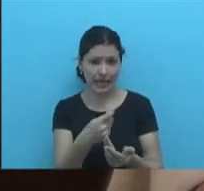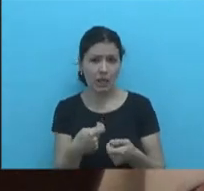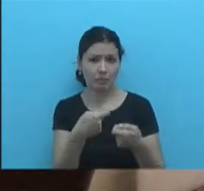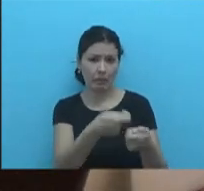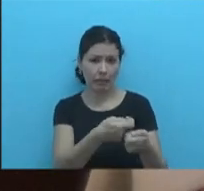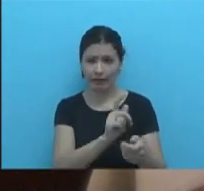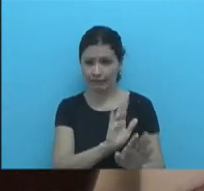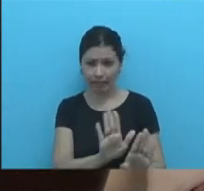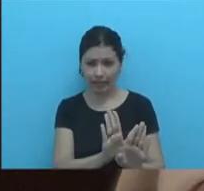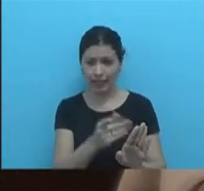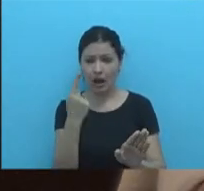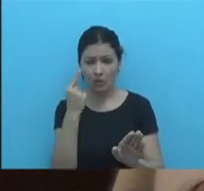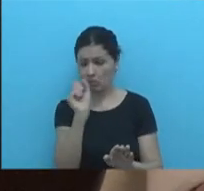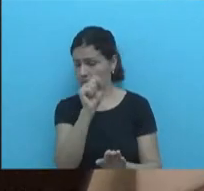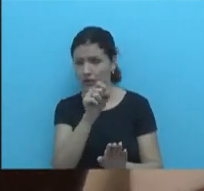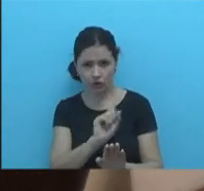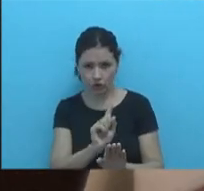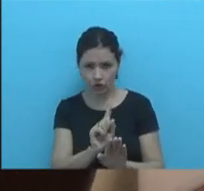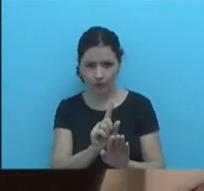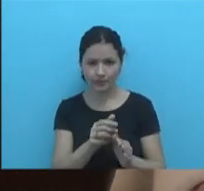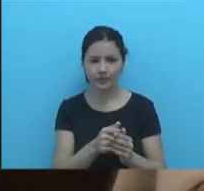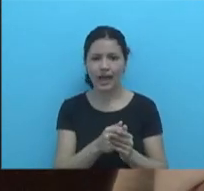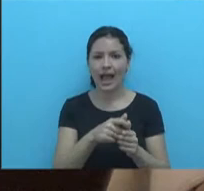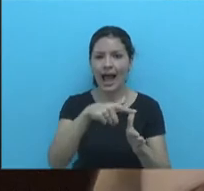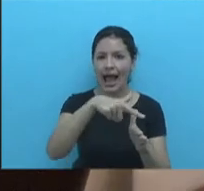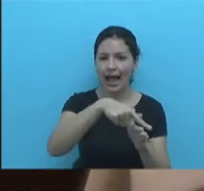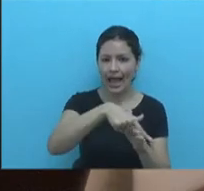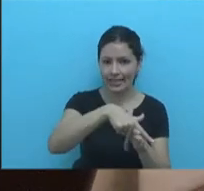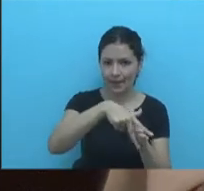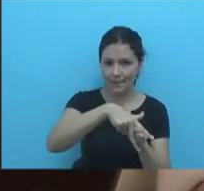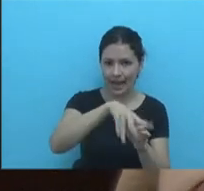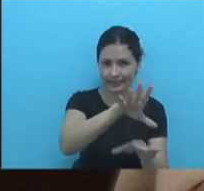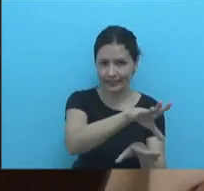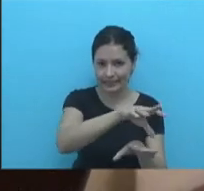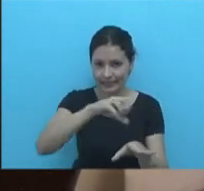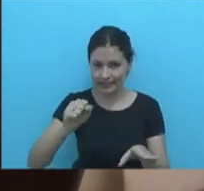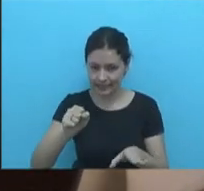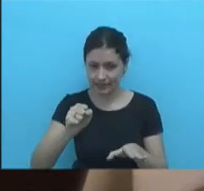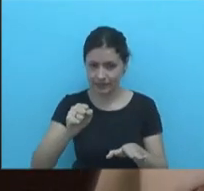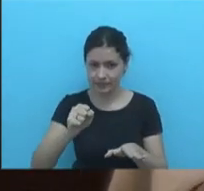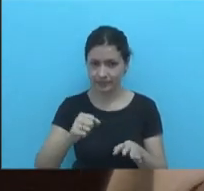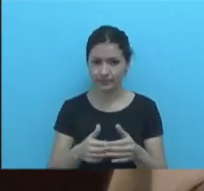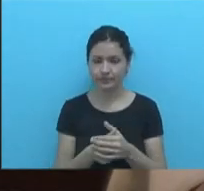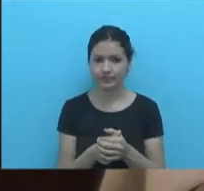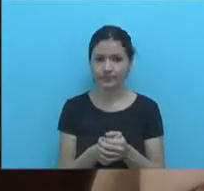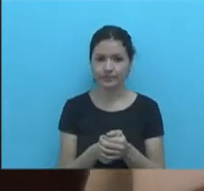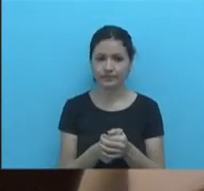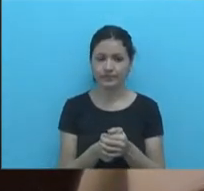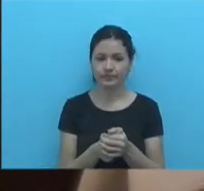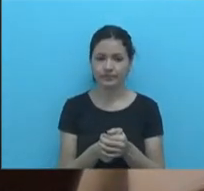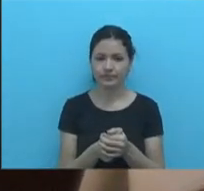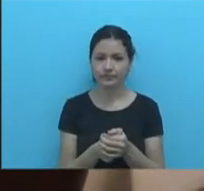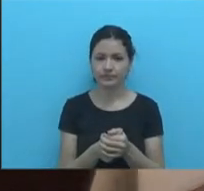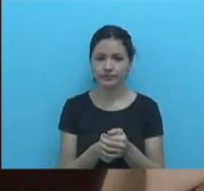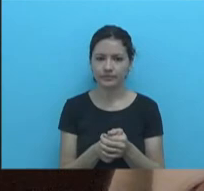ellos no. Los animales se retirarían de la persona a la cual tiene el